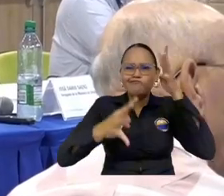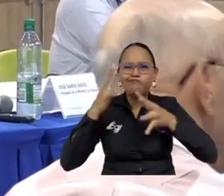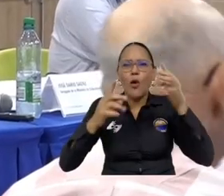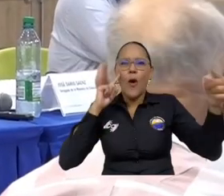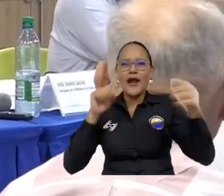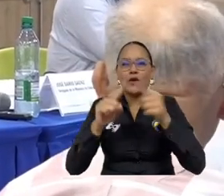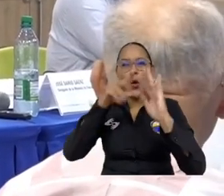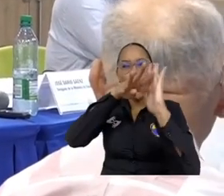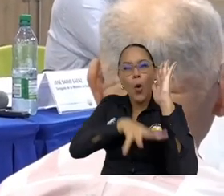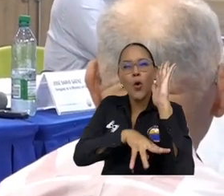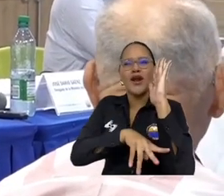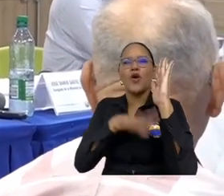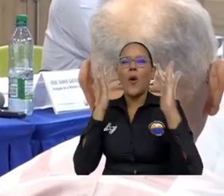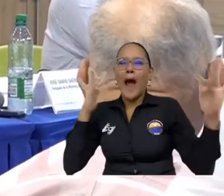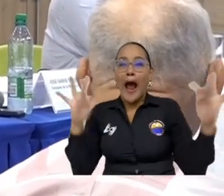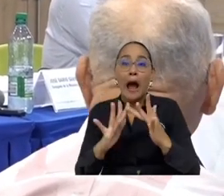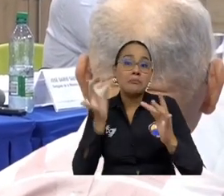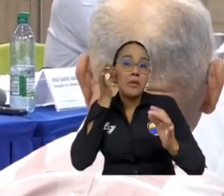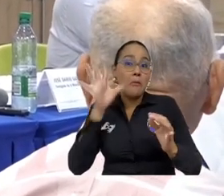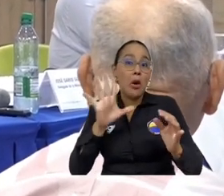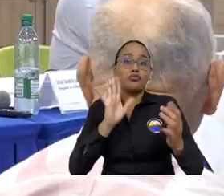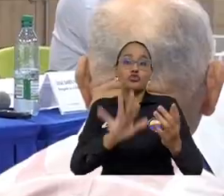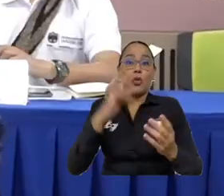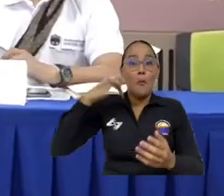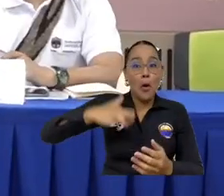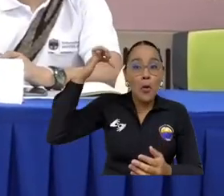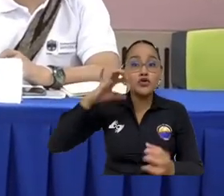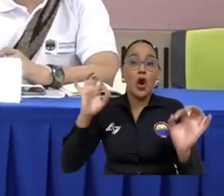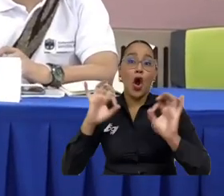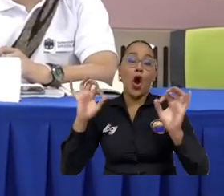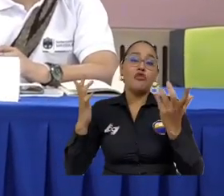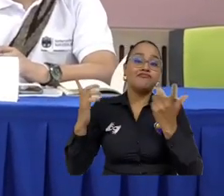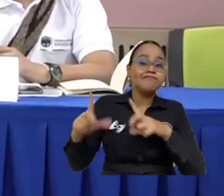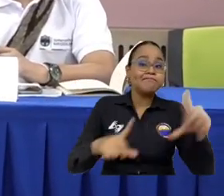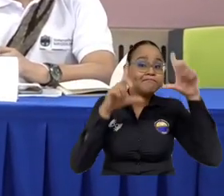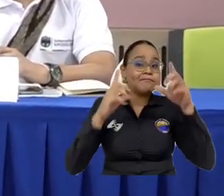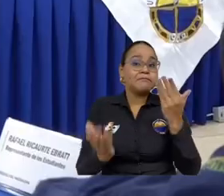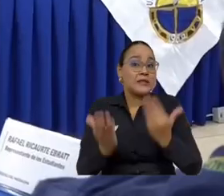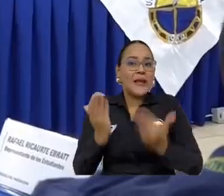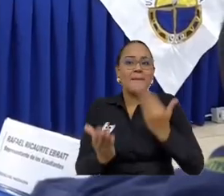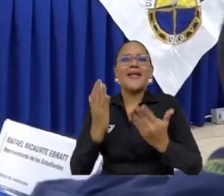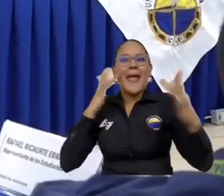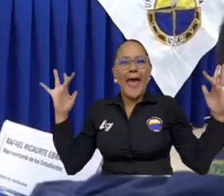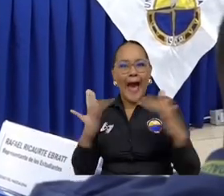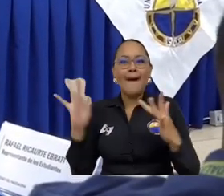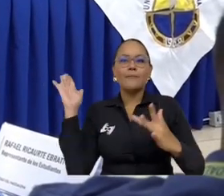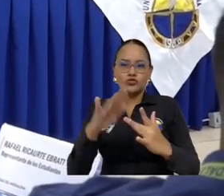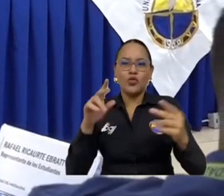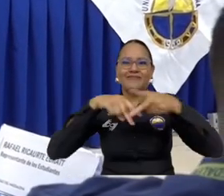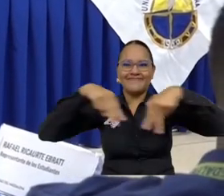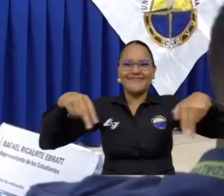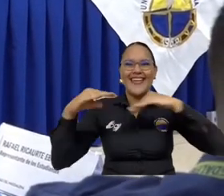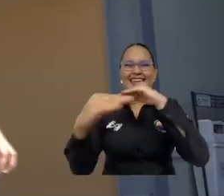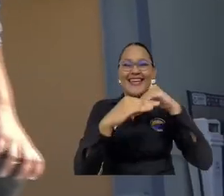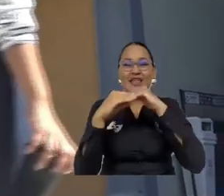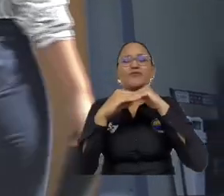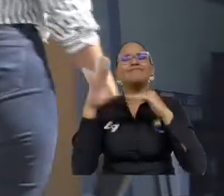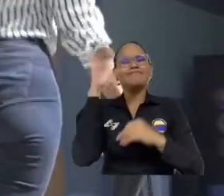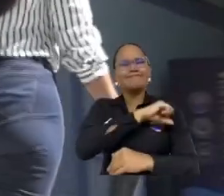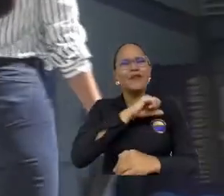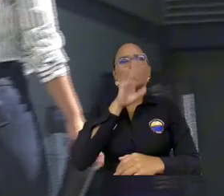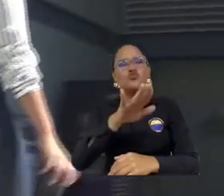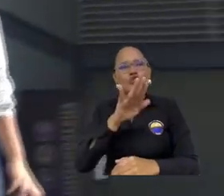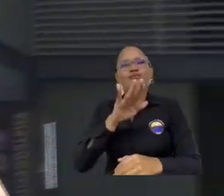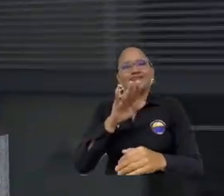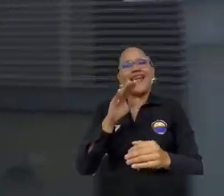intentar ser innovadora en la construcción de un primer currículo, ya sea de posgrado o de pregrado, como siempre hace la invitación el señor rector. Cada